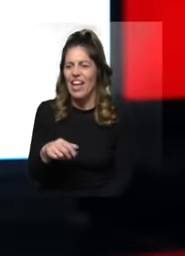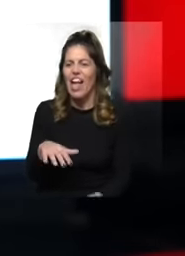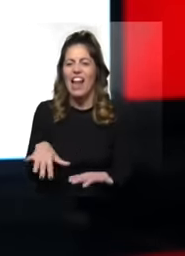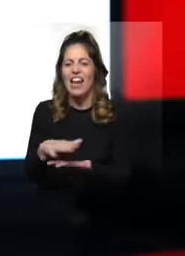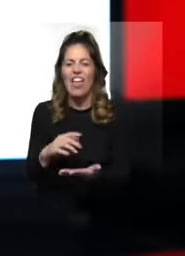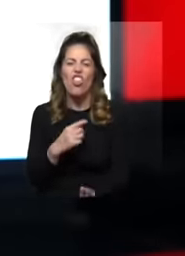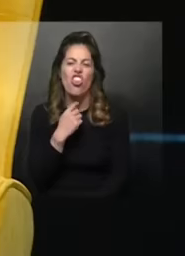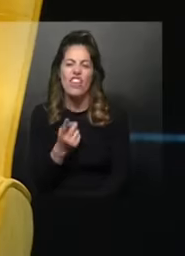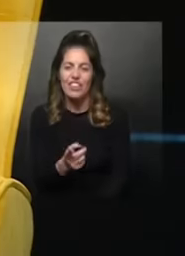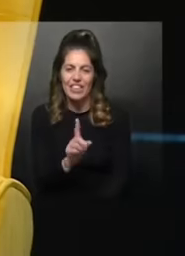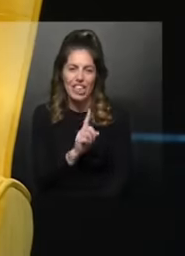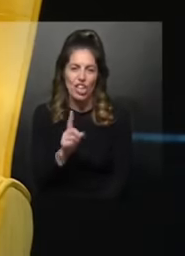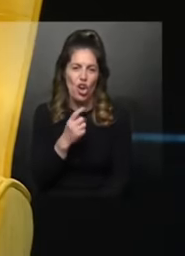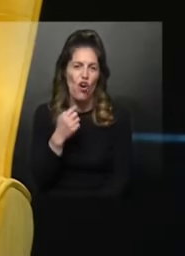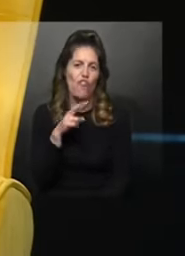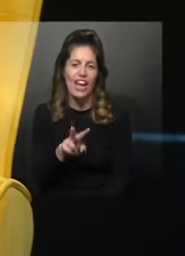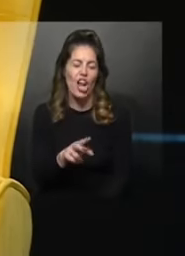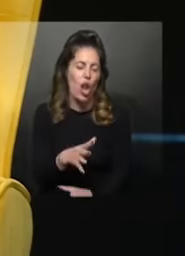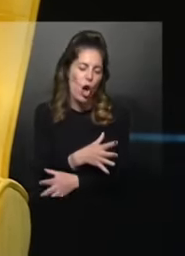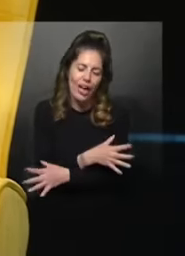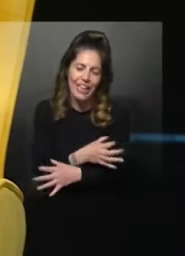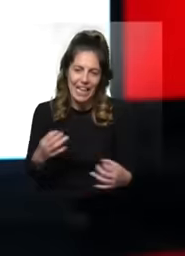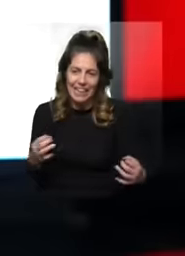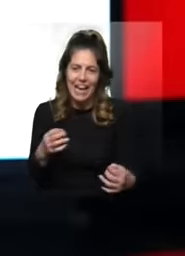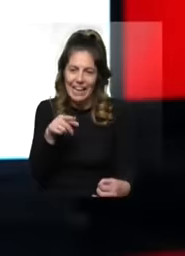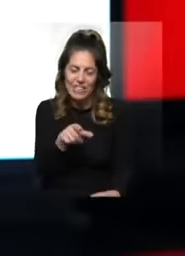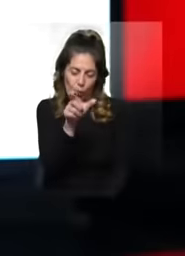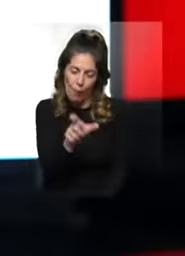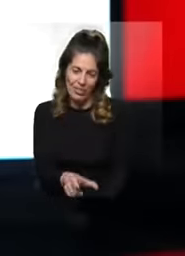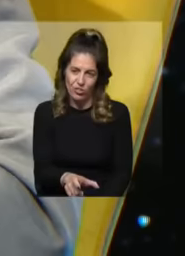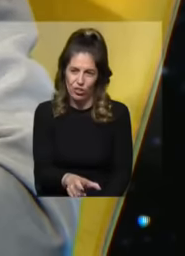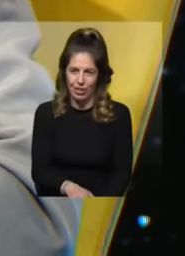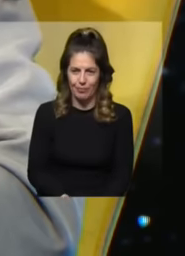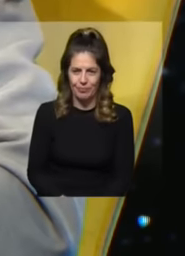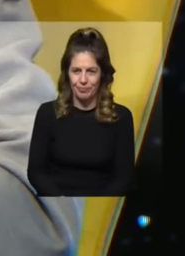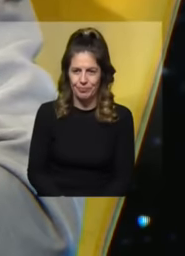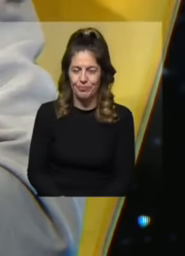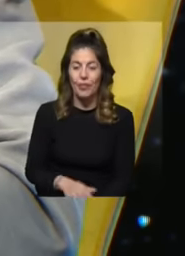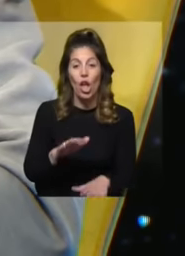la genialidad que tenía como individuo. Lo que pasa es que